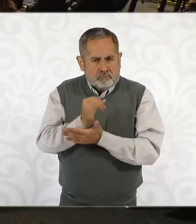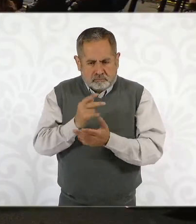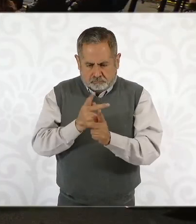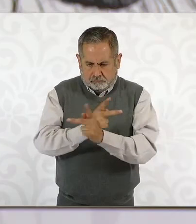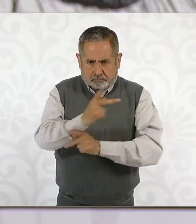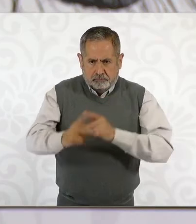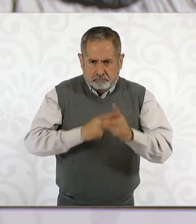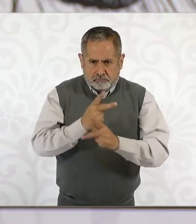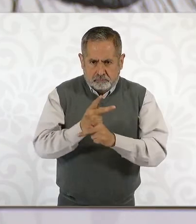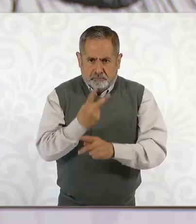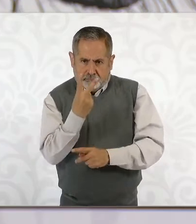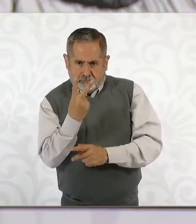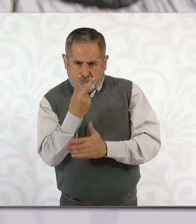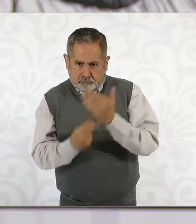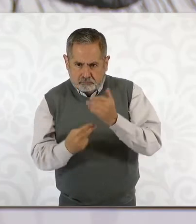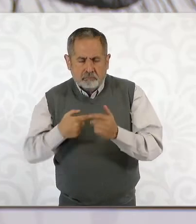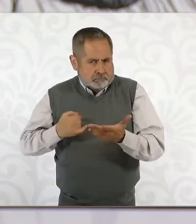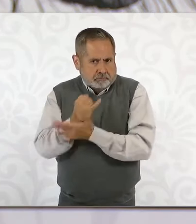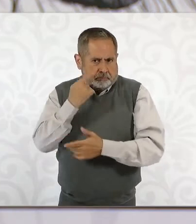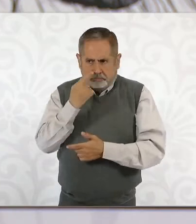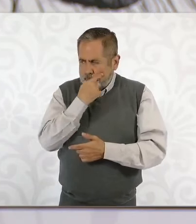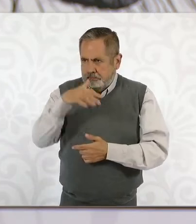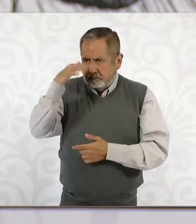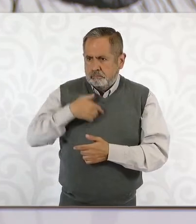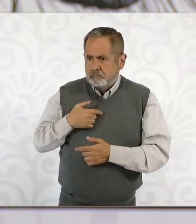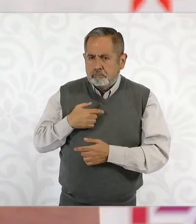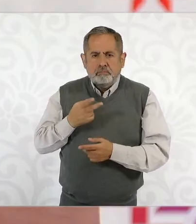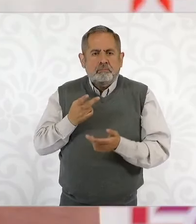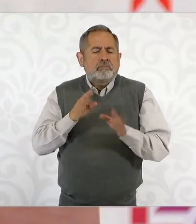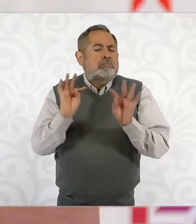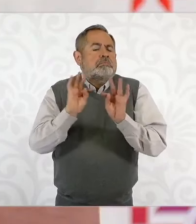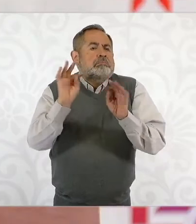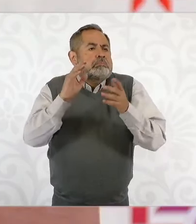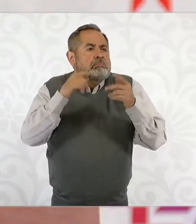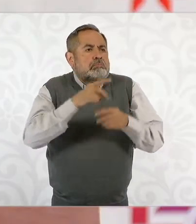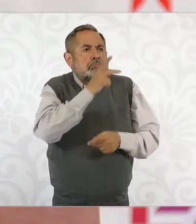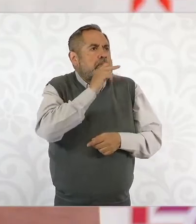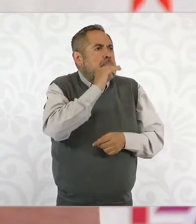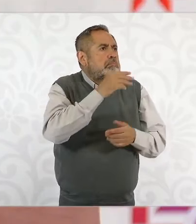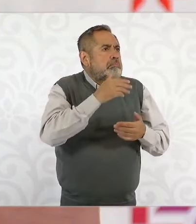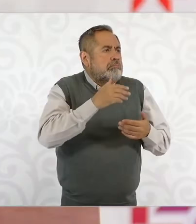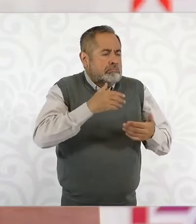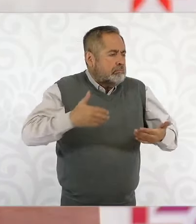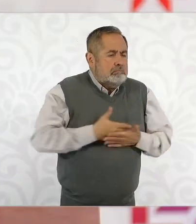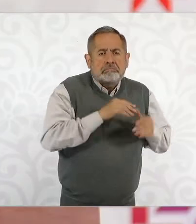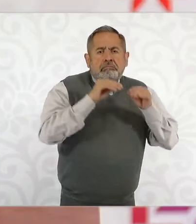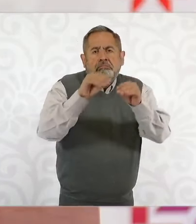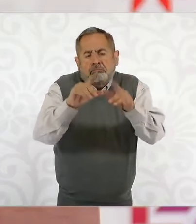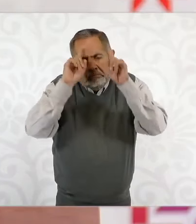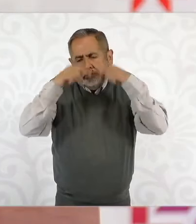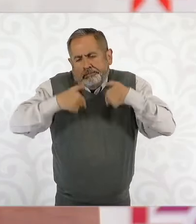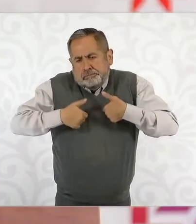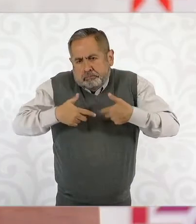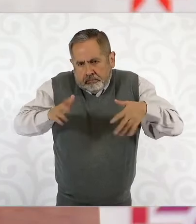nacionalidad es ya de un adulto. A lo mejor tuviste doble nacionalidad de niño, que